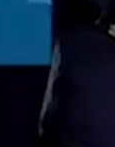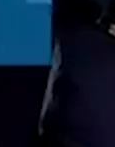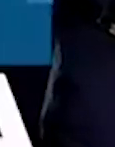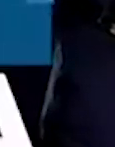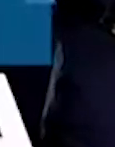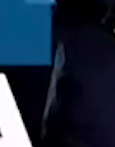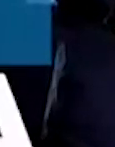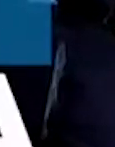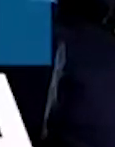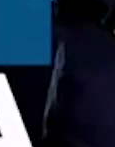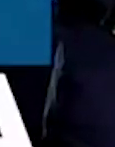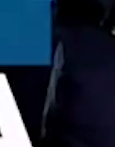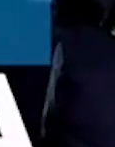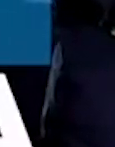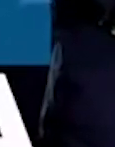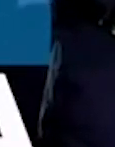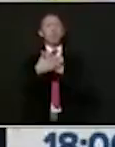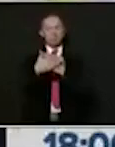poquito más todavía.